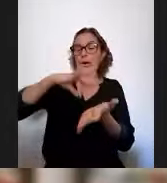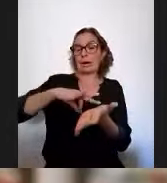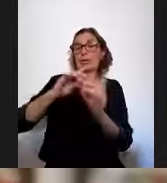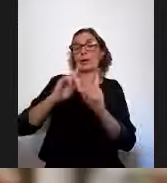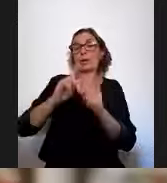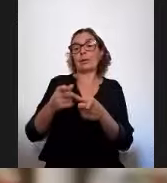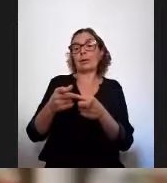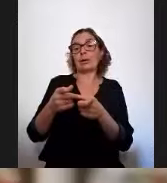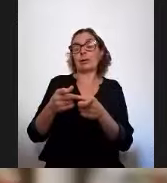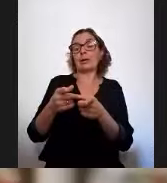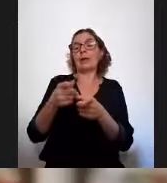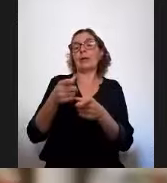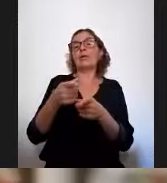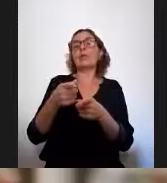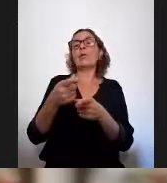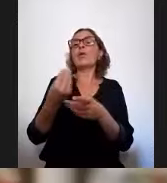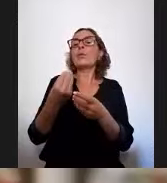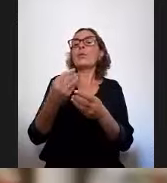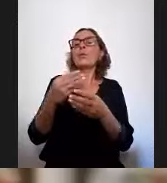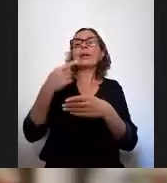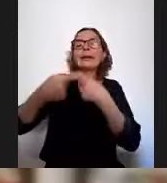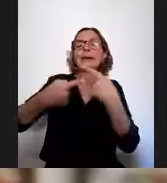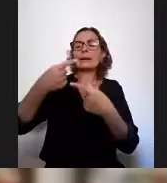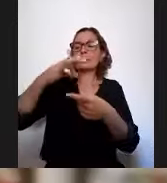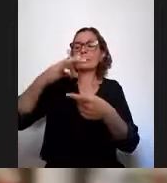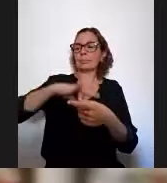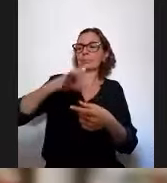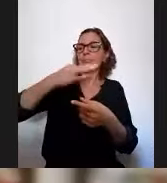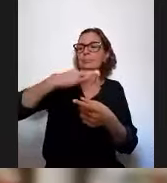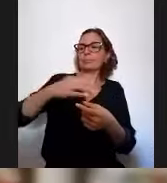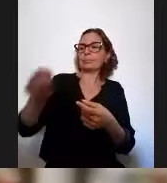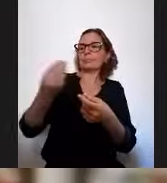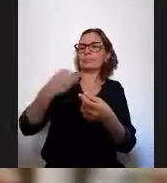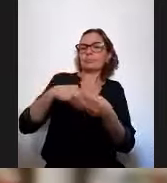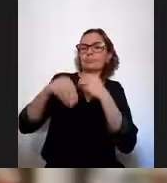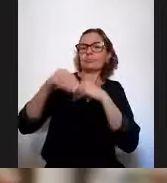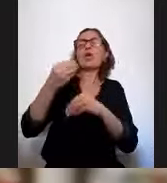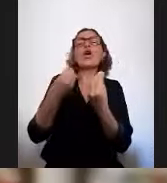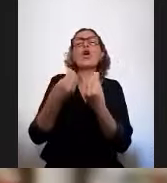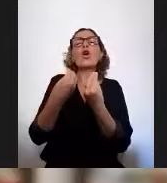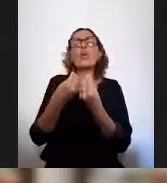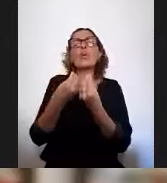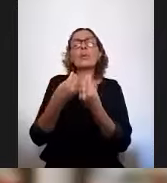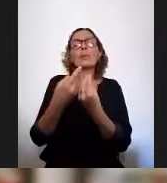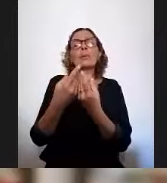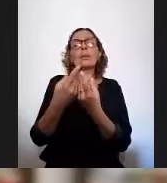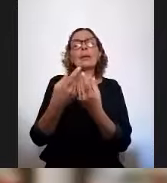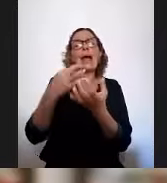cash flow, cómo voy a ir recibiendo dinero, cómo voy a ir ganando dinero.